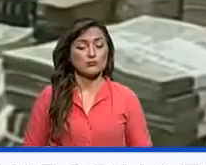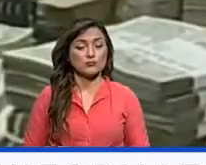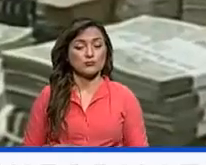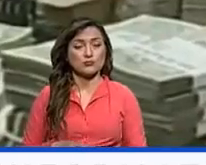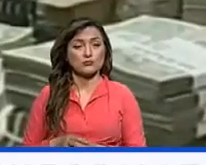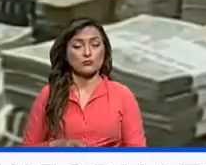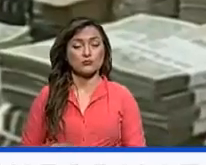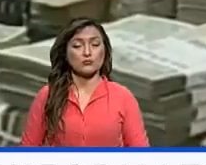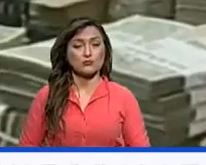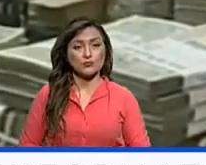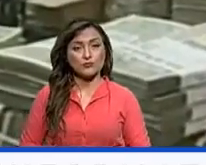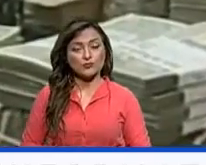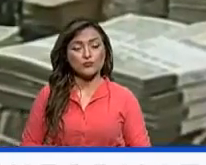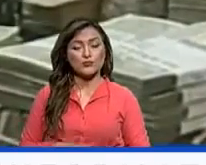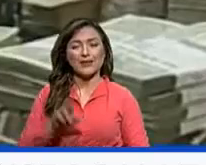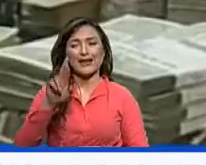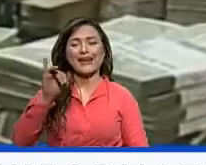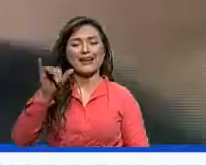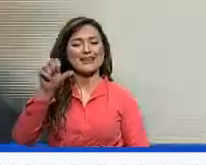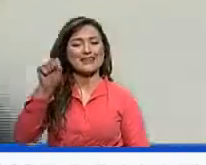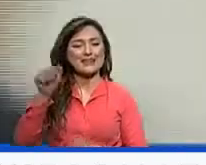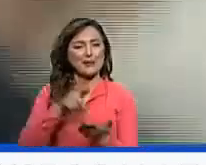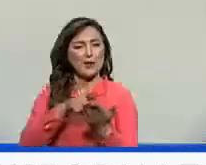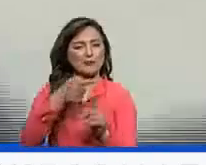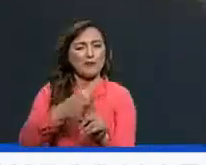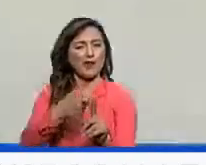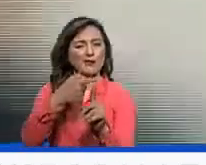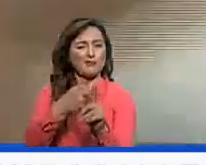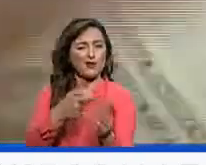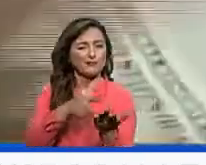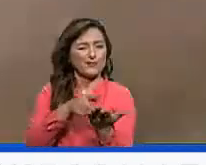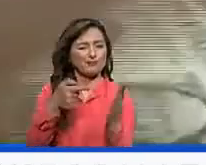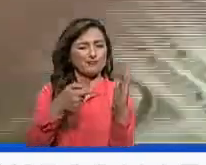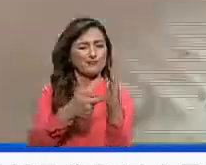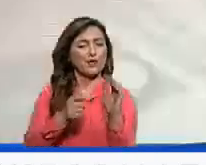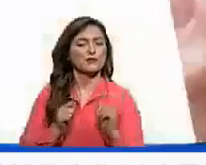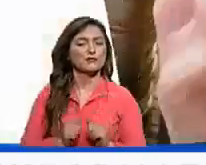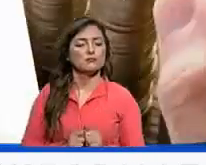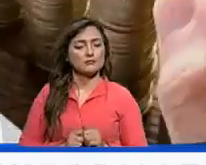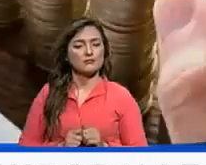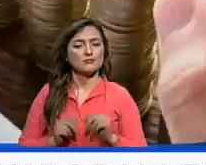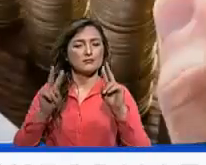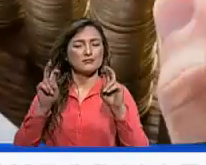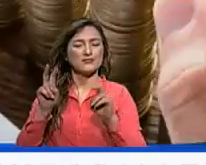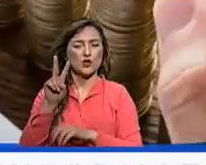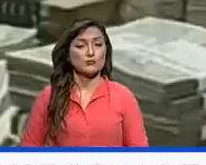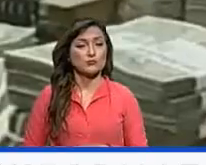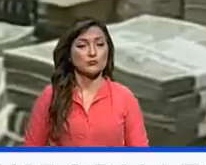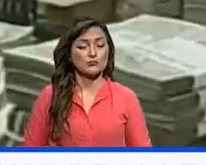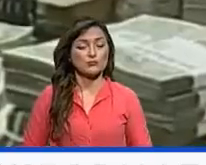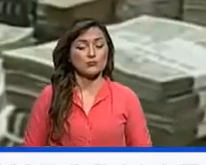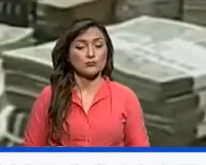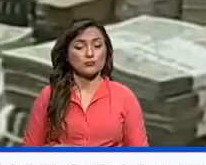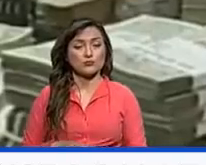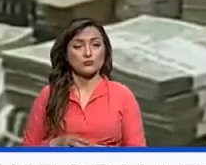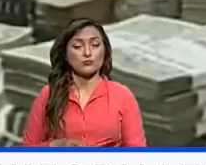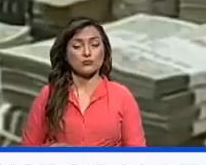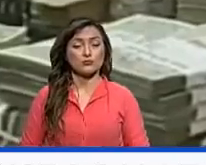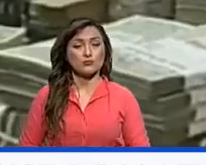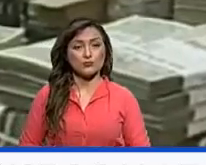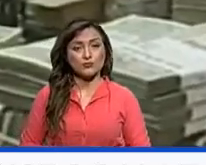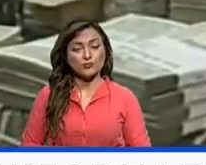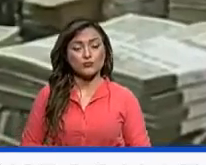Los analistas consideran que con la recaudación que dejaría el proyecto de ley creando oportunidades, el gobierno podría alcanzar las proyecciones que se